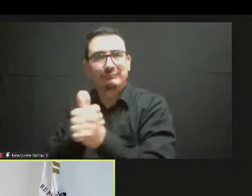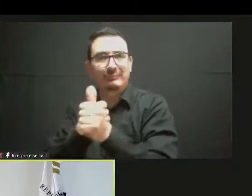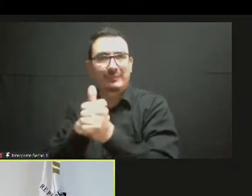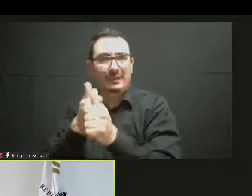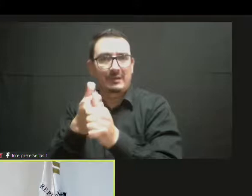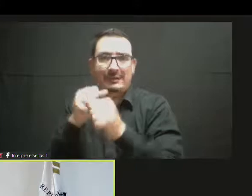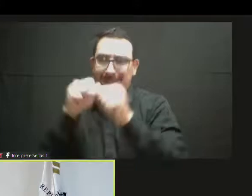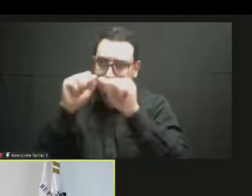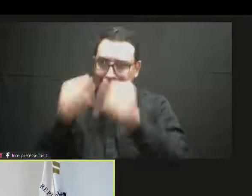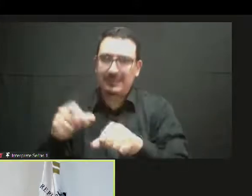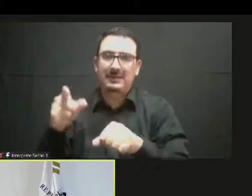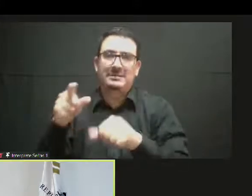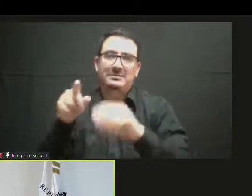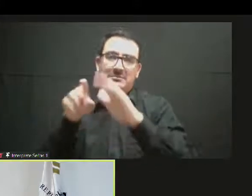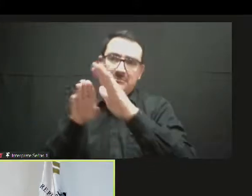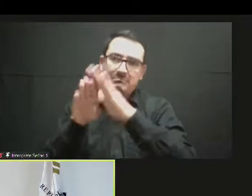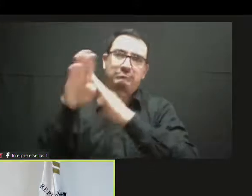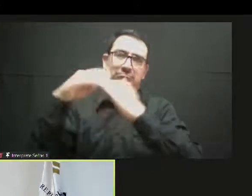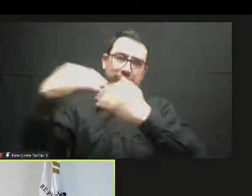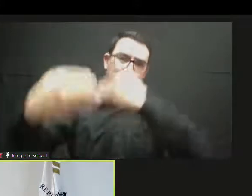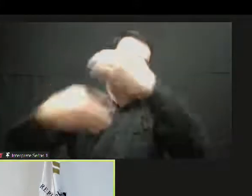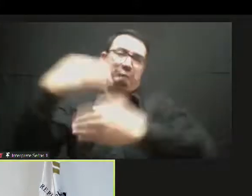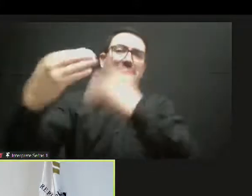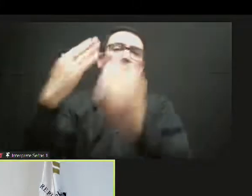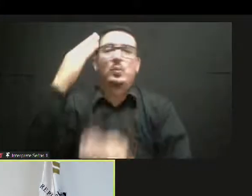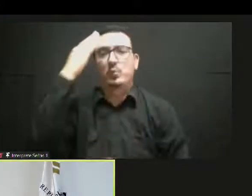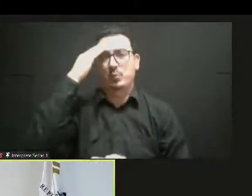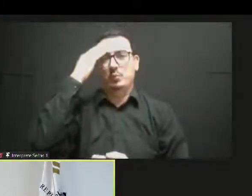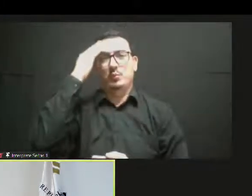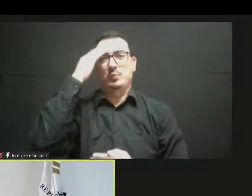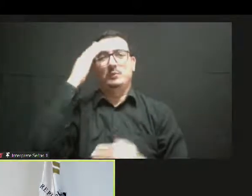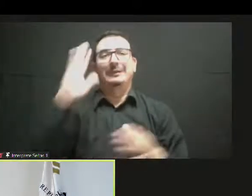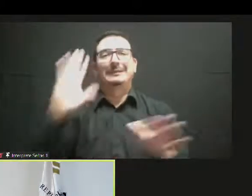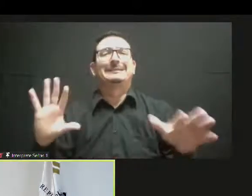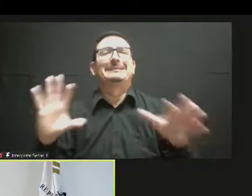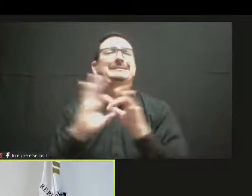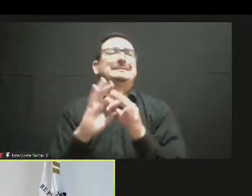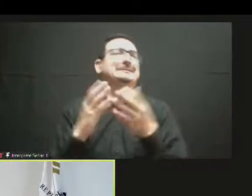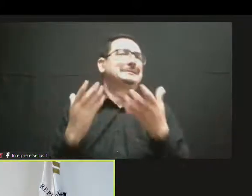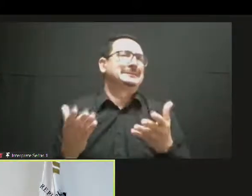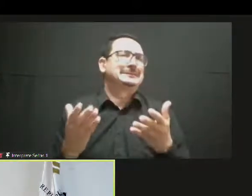los fines de establecer alianzas que puedan aprovechar mercados a nivel regional.